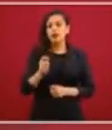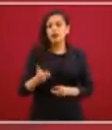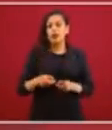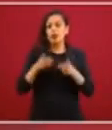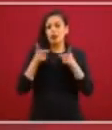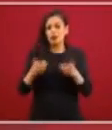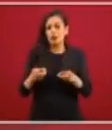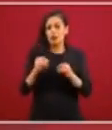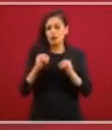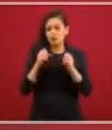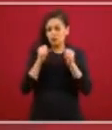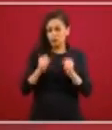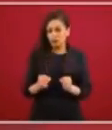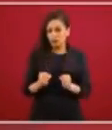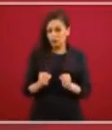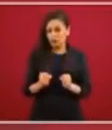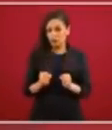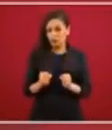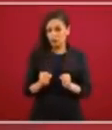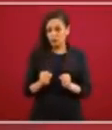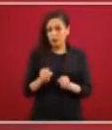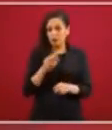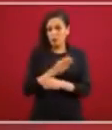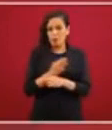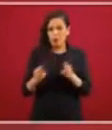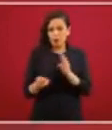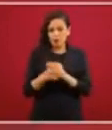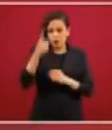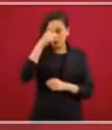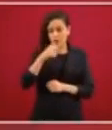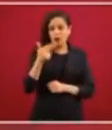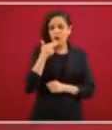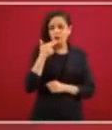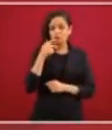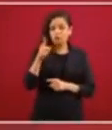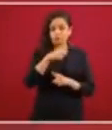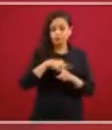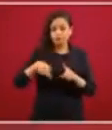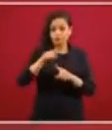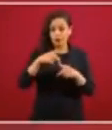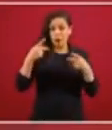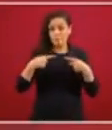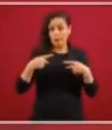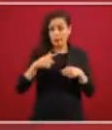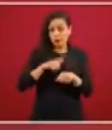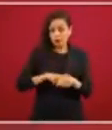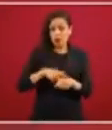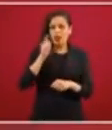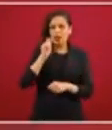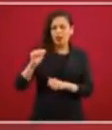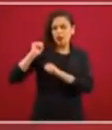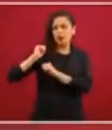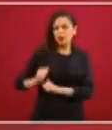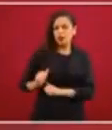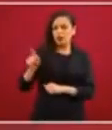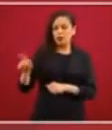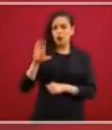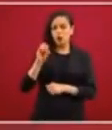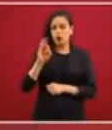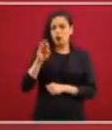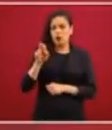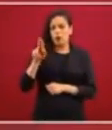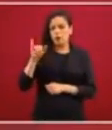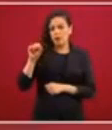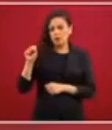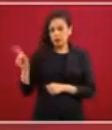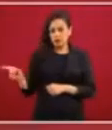el material que es de uso humano, en este caso para la protección personal, es COFEPRIS. La COFEPRIS, la Comisión Federal para la